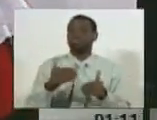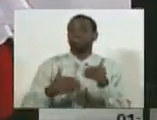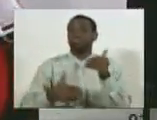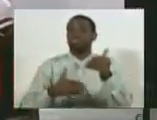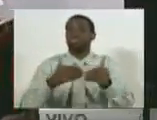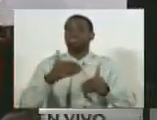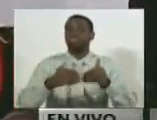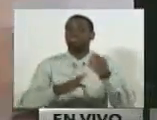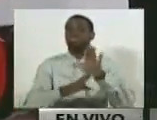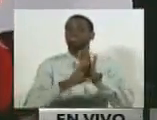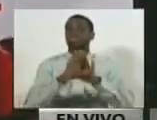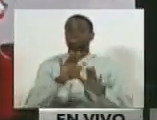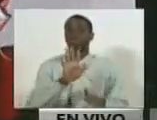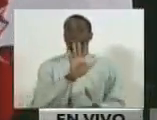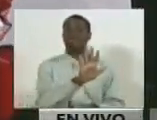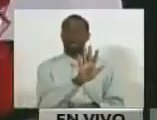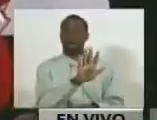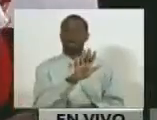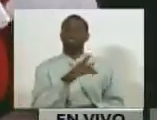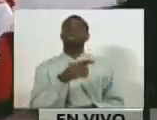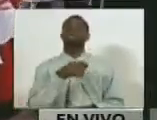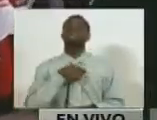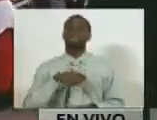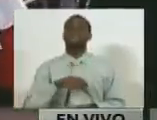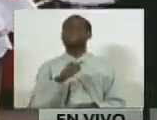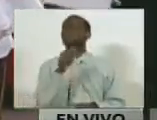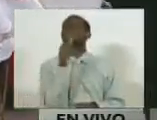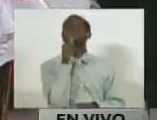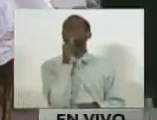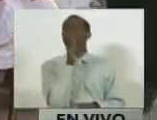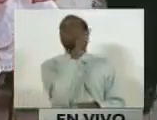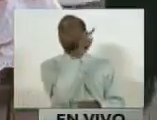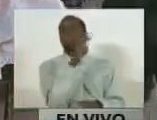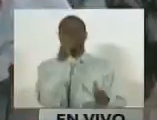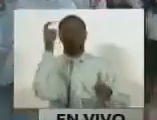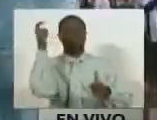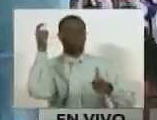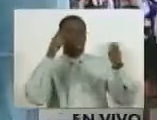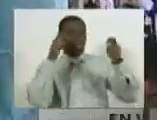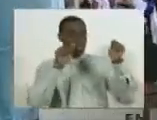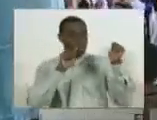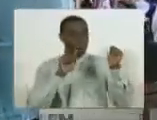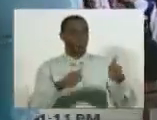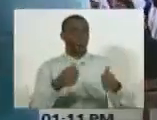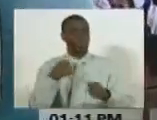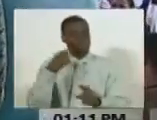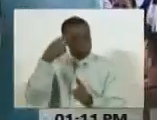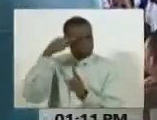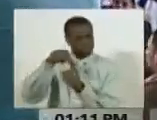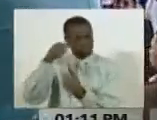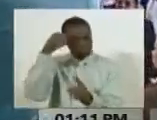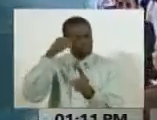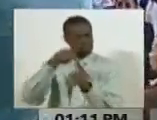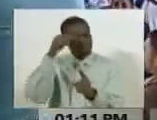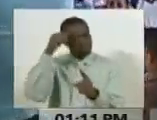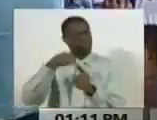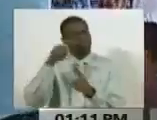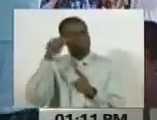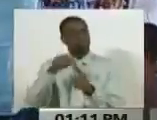del presidente Hugo Rafael Chávez Frías, quien siempre se ocupó no solo...